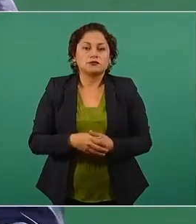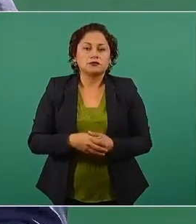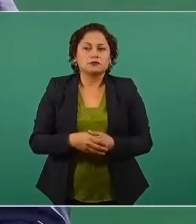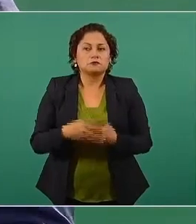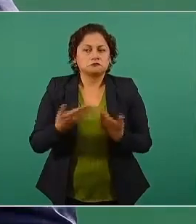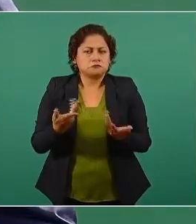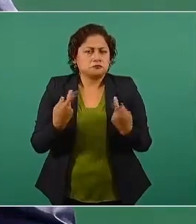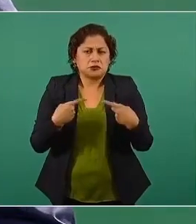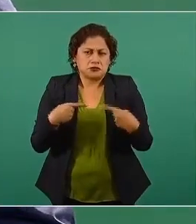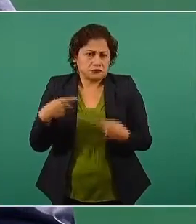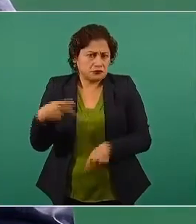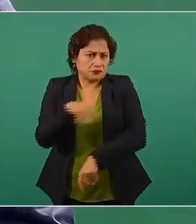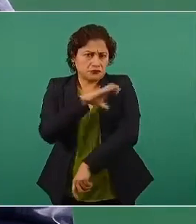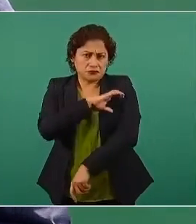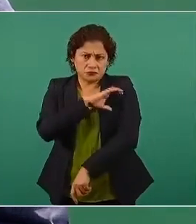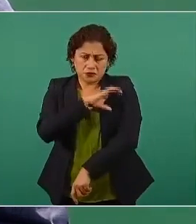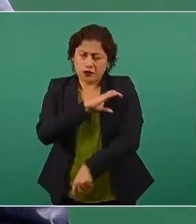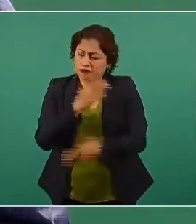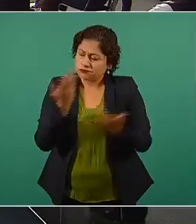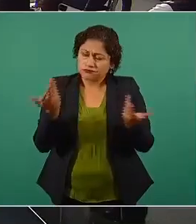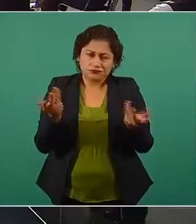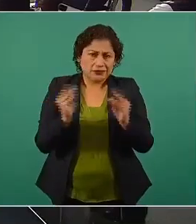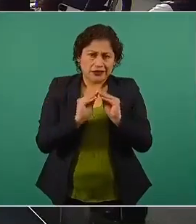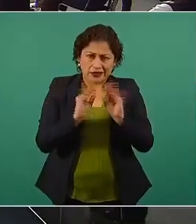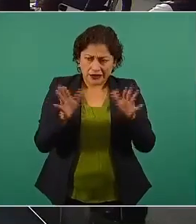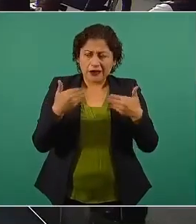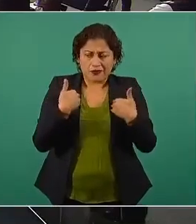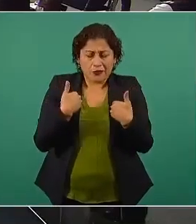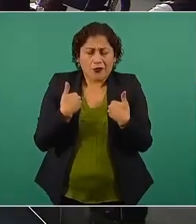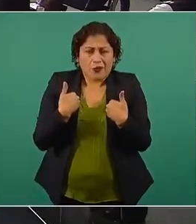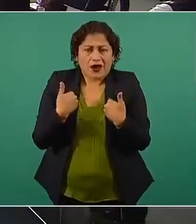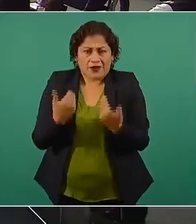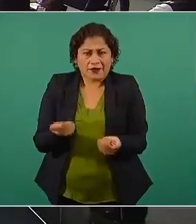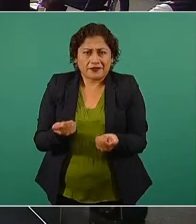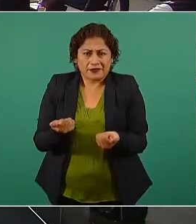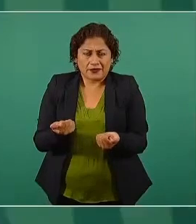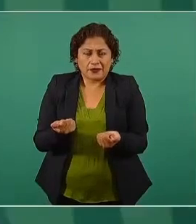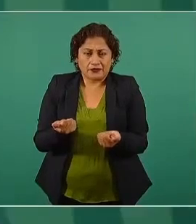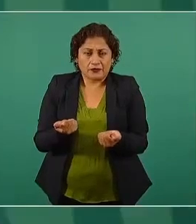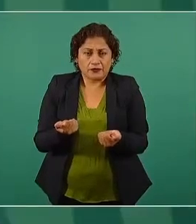sus seres queridos, ¿no? Las entiendo, sobre todo a las madres,